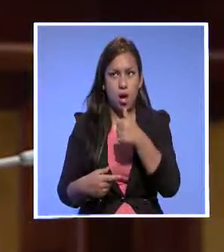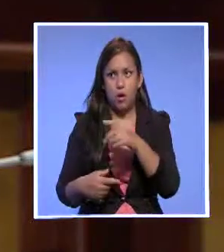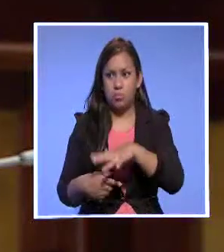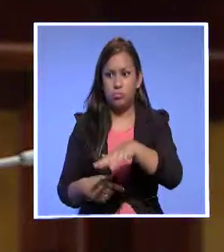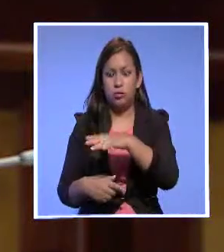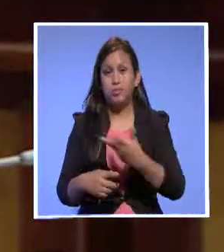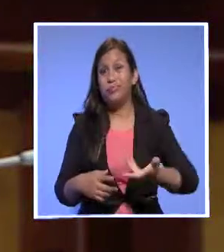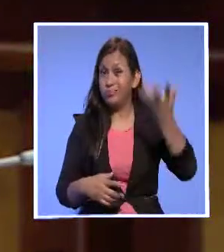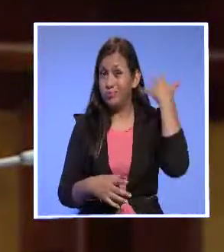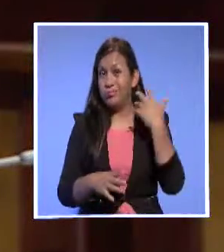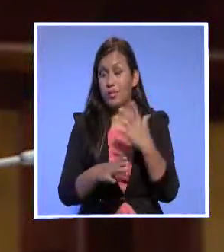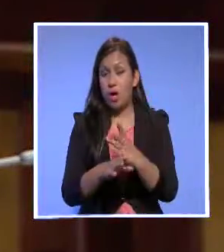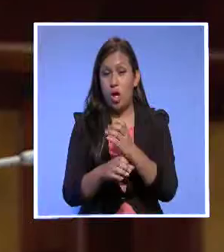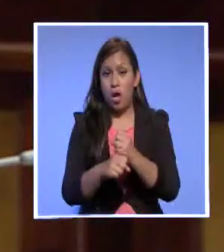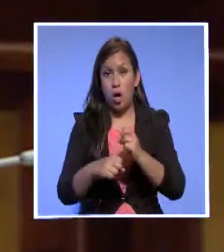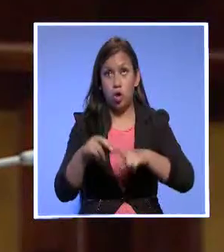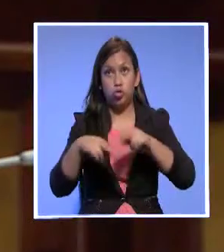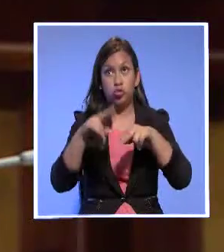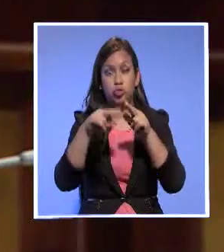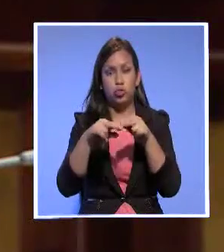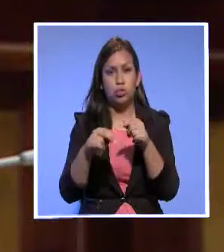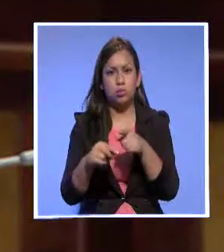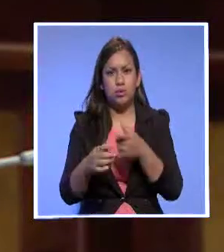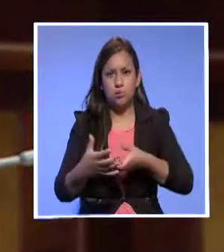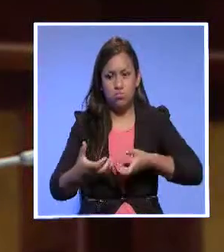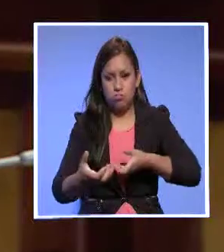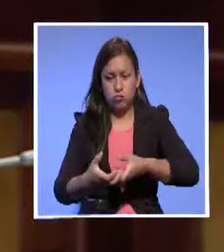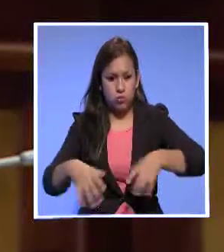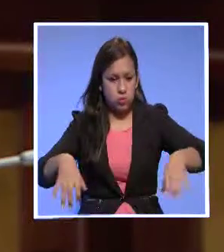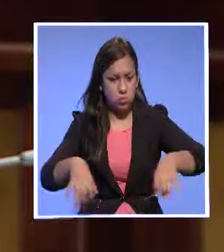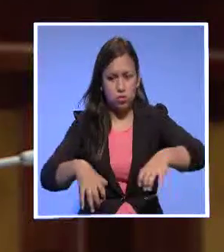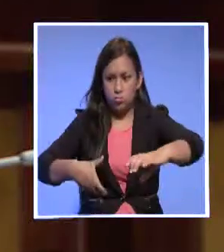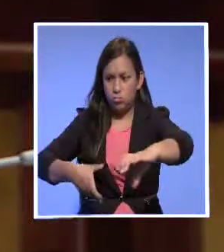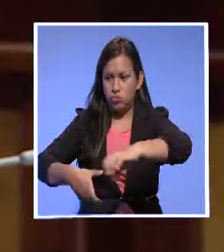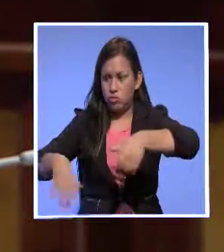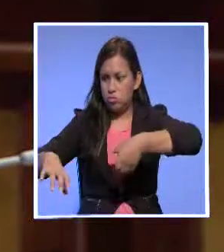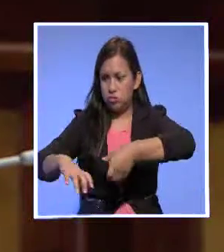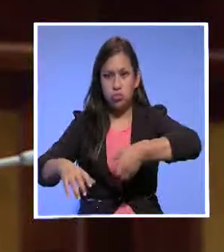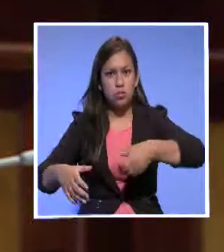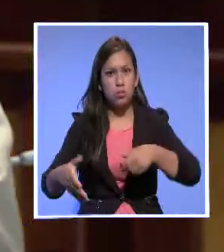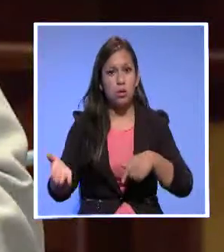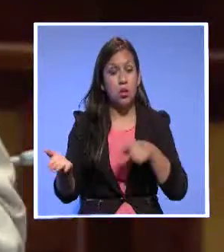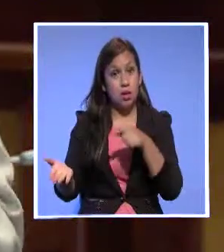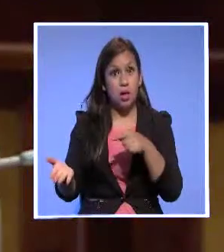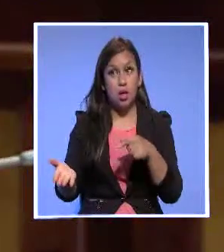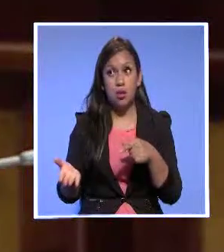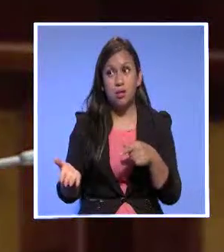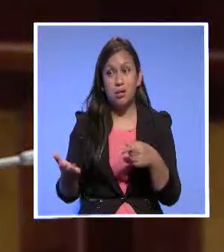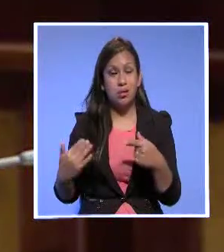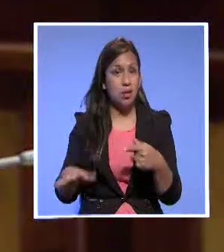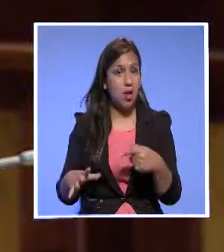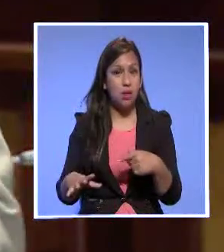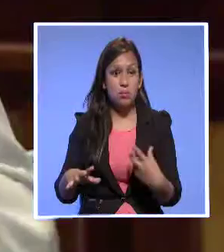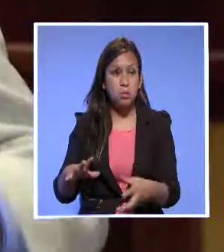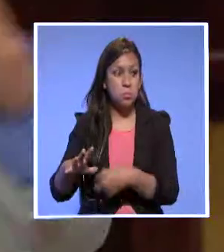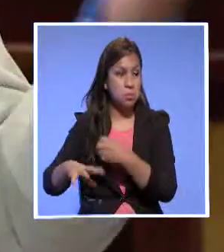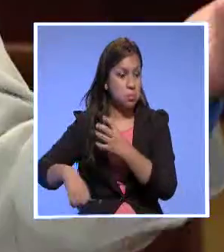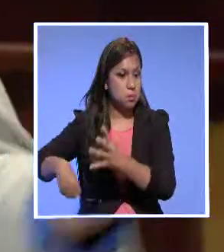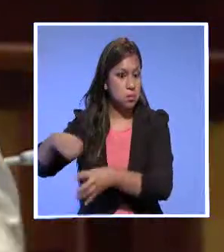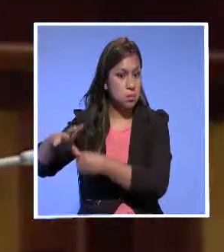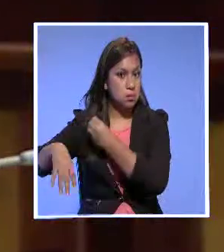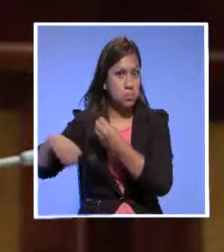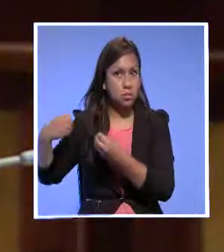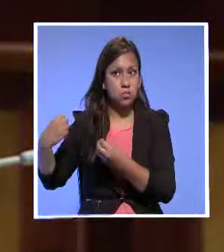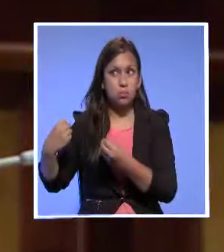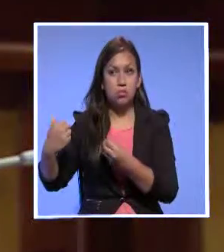las plantas de agua prácticamente la tubería por esta persona que hace el reciclaje prácticamente se fueron llevando la tubería que